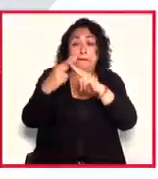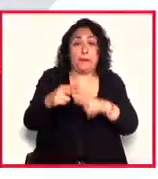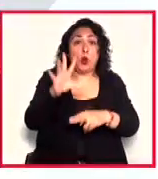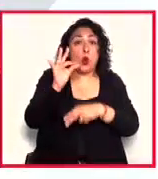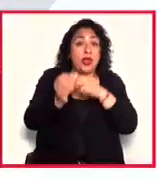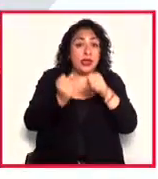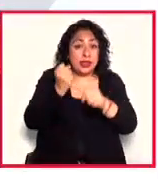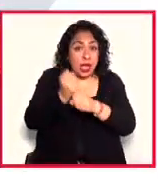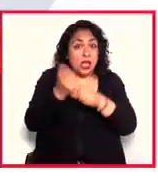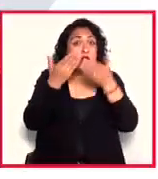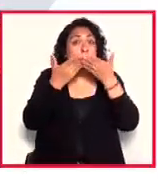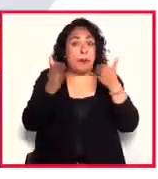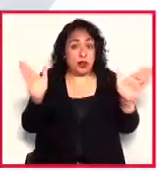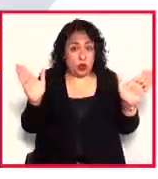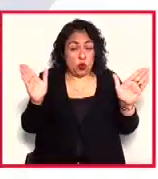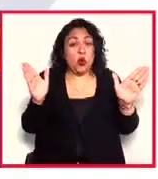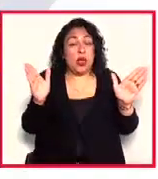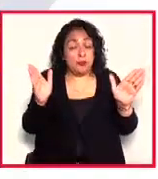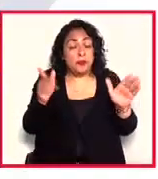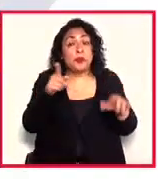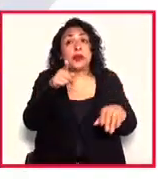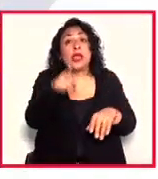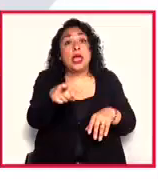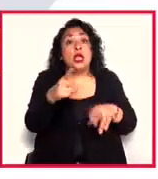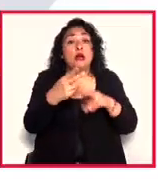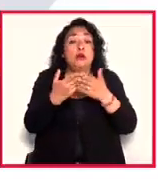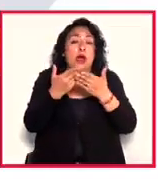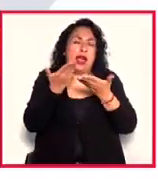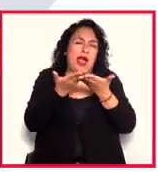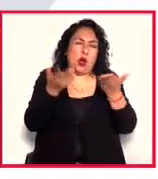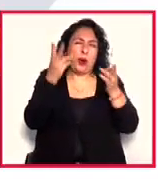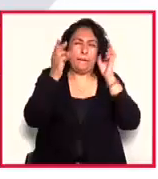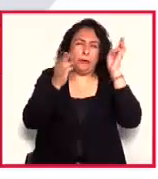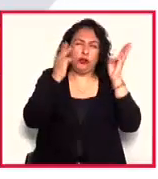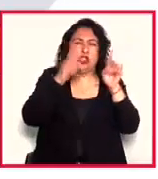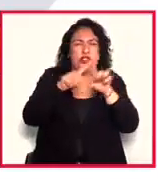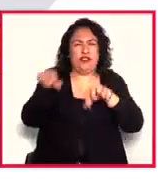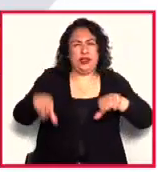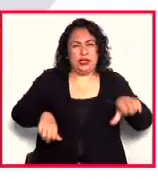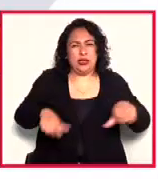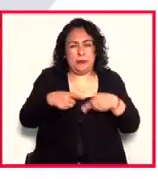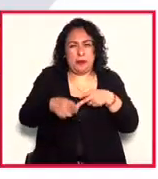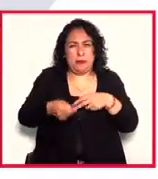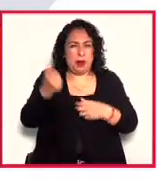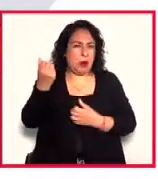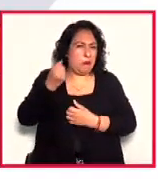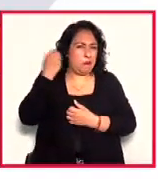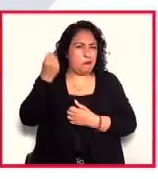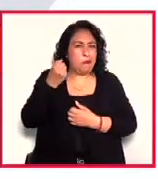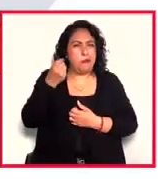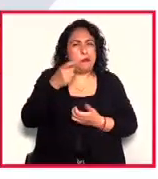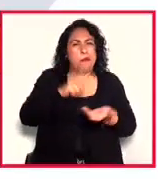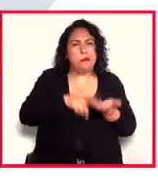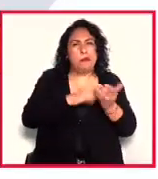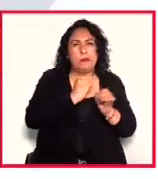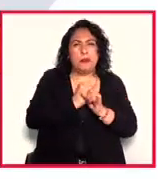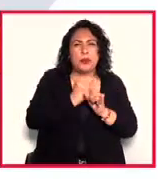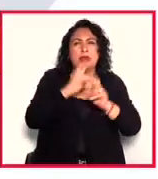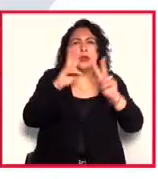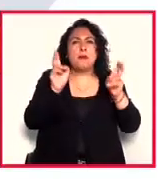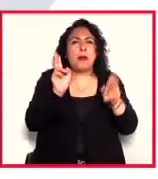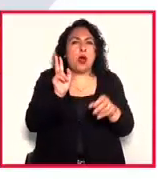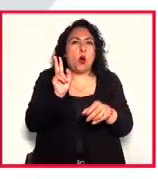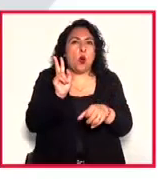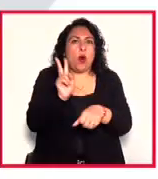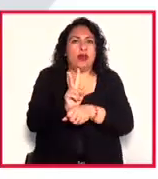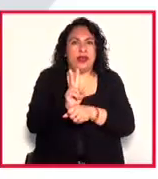de su apertura al público, el museo lleva a cabo una serie de actividades que comenzaron con el conversatorio digital Guardianes del Museo, una